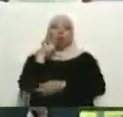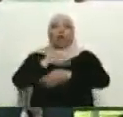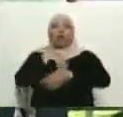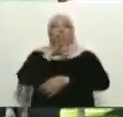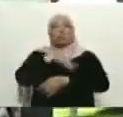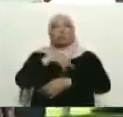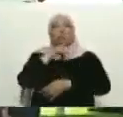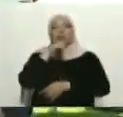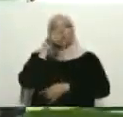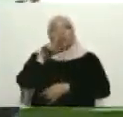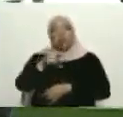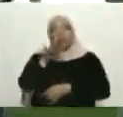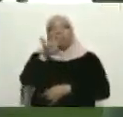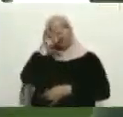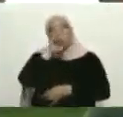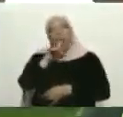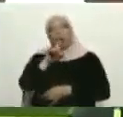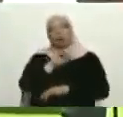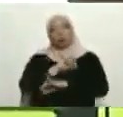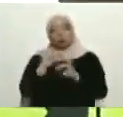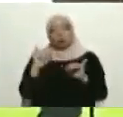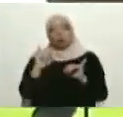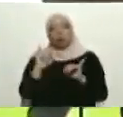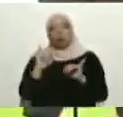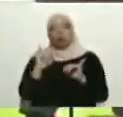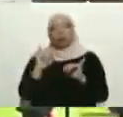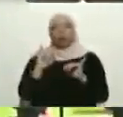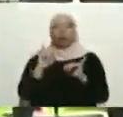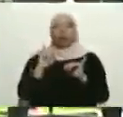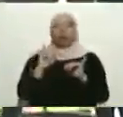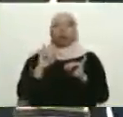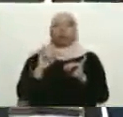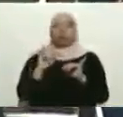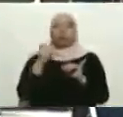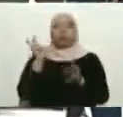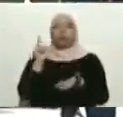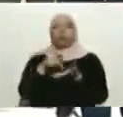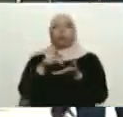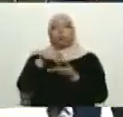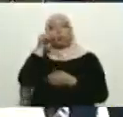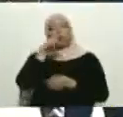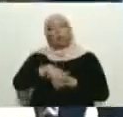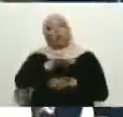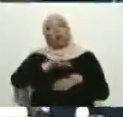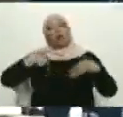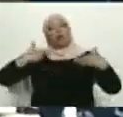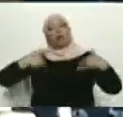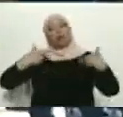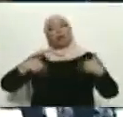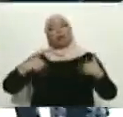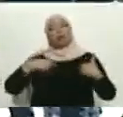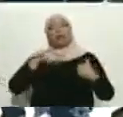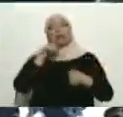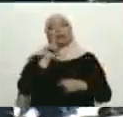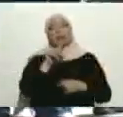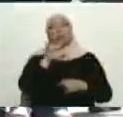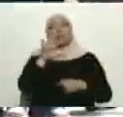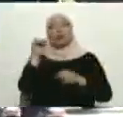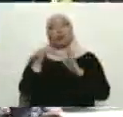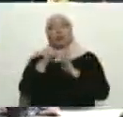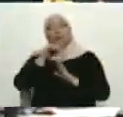y aquello de verdad quedó extraordinariamente bello la participación del pueblo la alegría más de 140.000